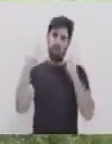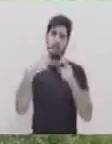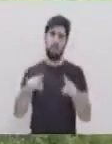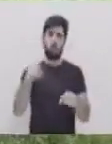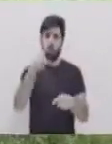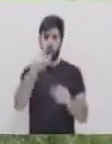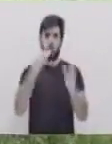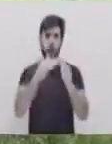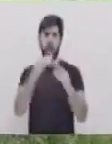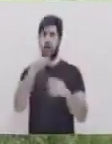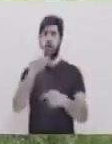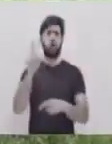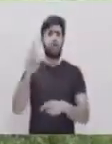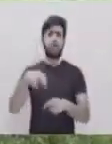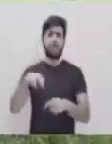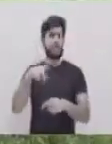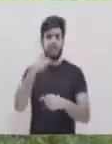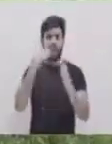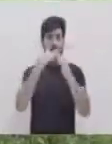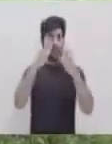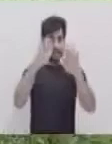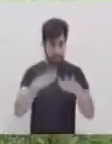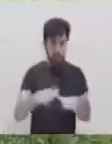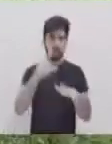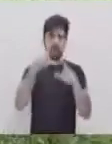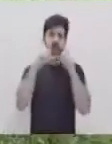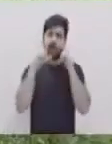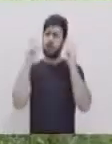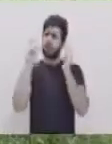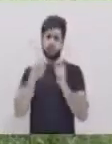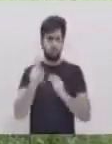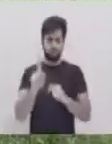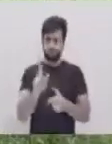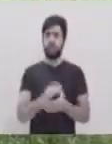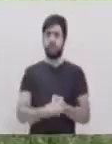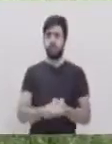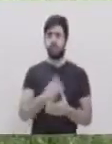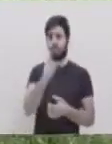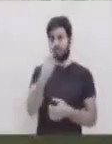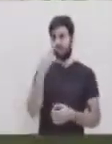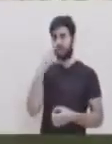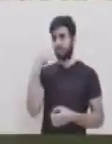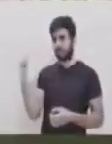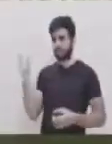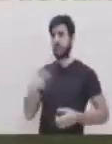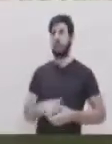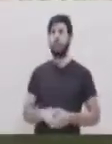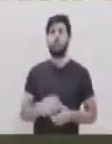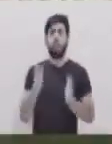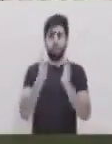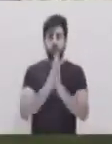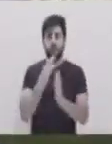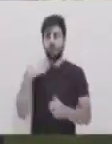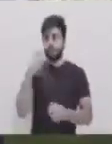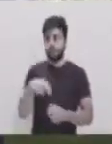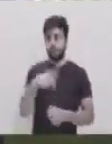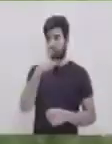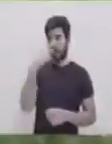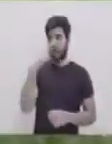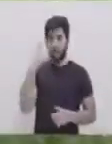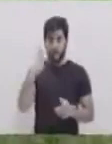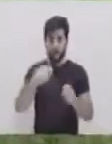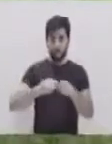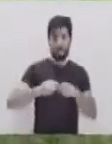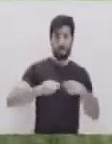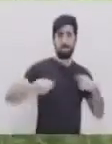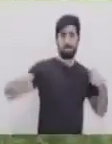estás en casa, te la puedes quitar. Vamos a hacer, antes de iniciar nuestra clase, nuestro calentamiento. Para eso necesito que tengas una pita o